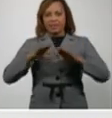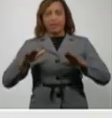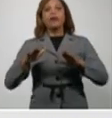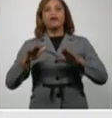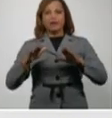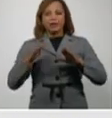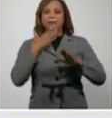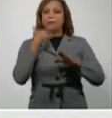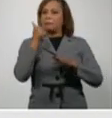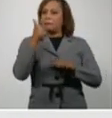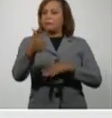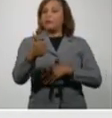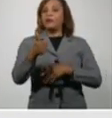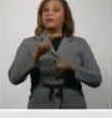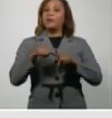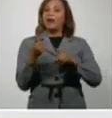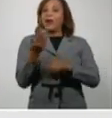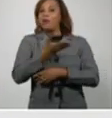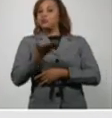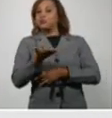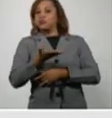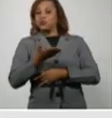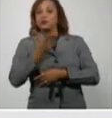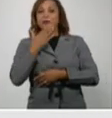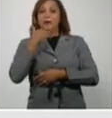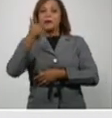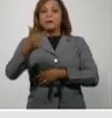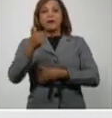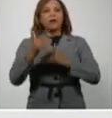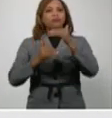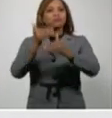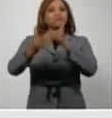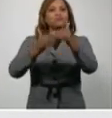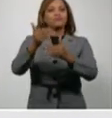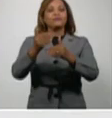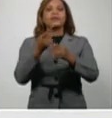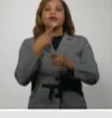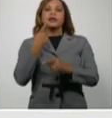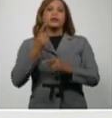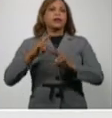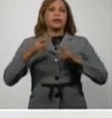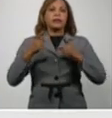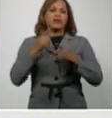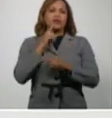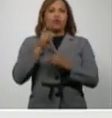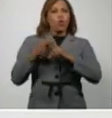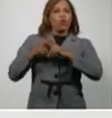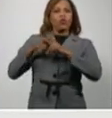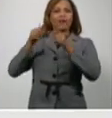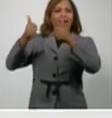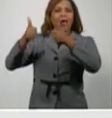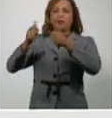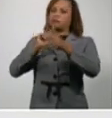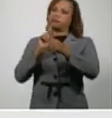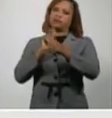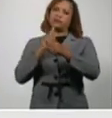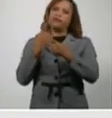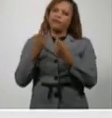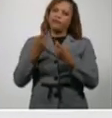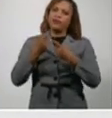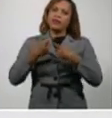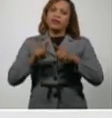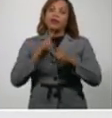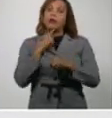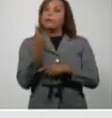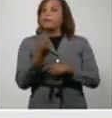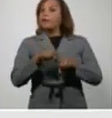evidentemente pues se agilizarán todos los procesos. Pero repito, tampoco esto será la solución. Esto tampoco será la solución si cada uno